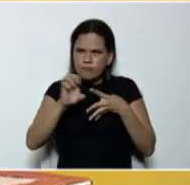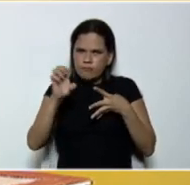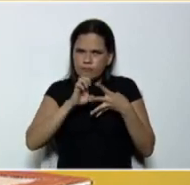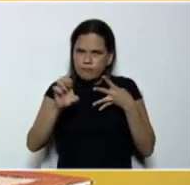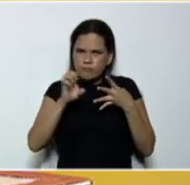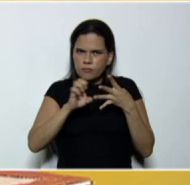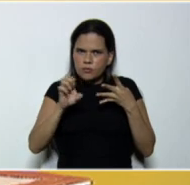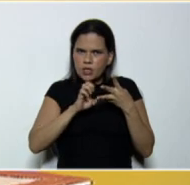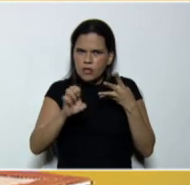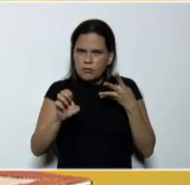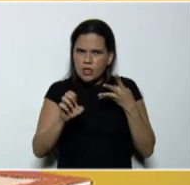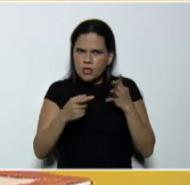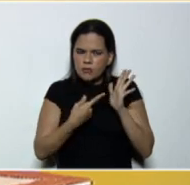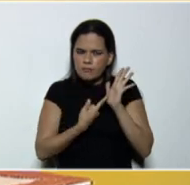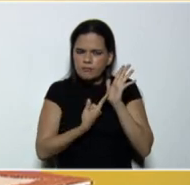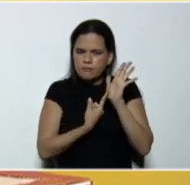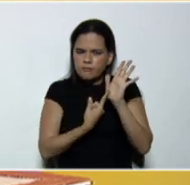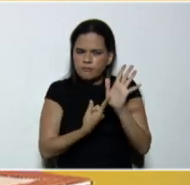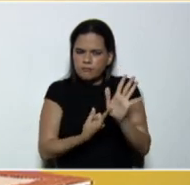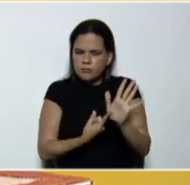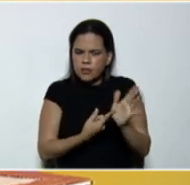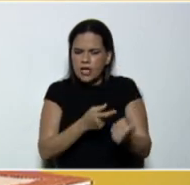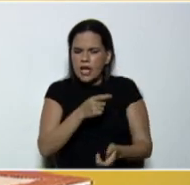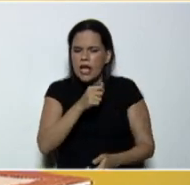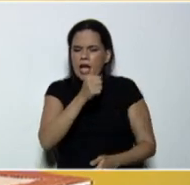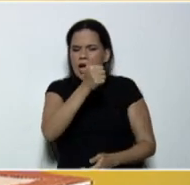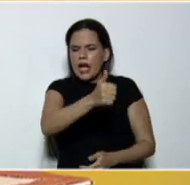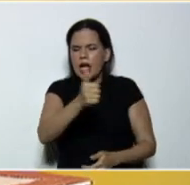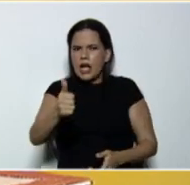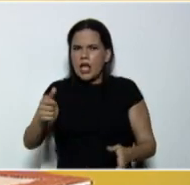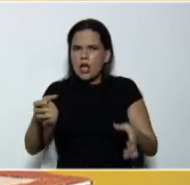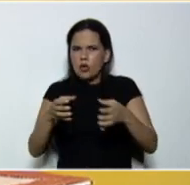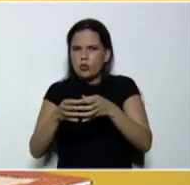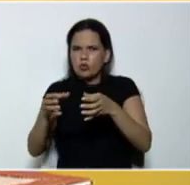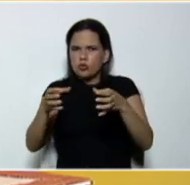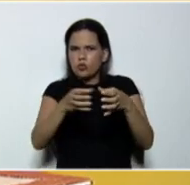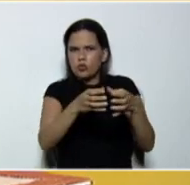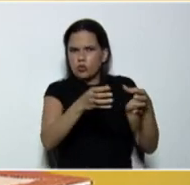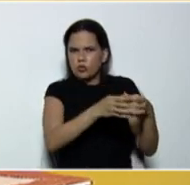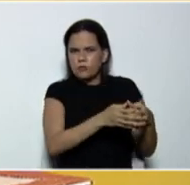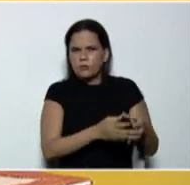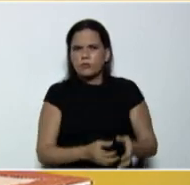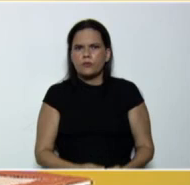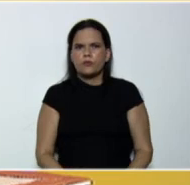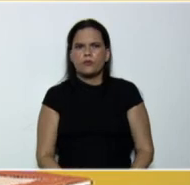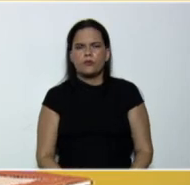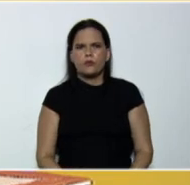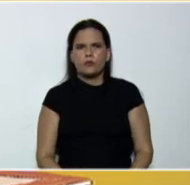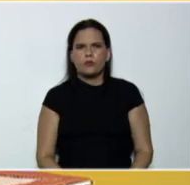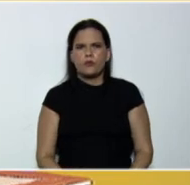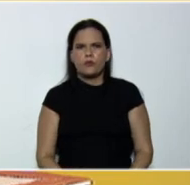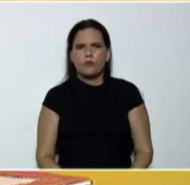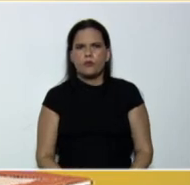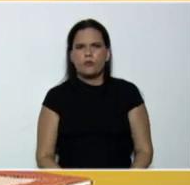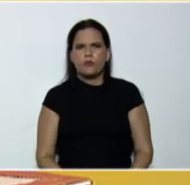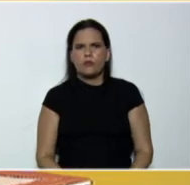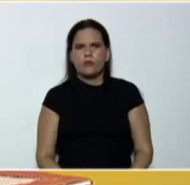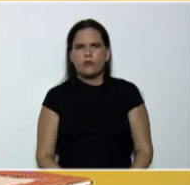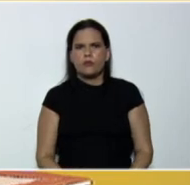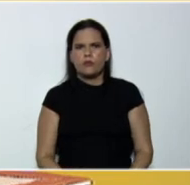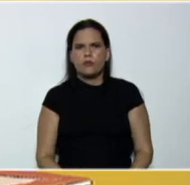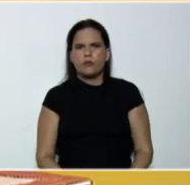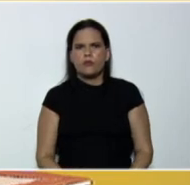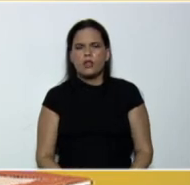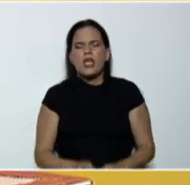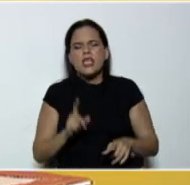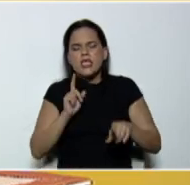indica cada conjunto. Tenemos unos óvalos y tenemos unos números. Según